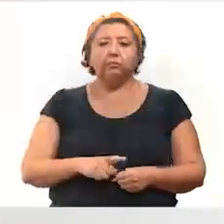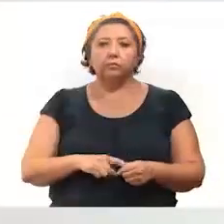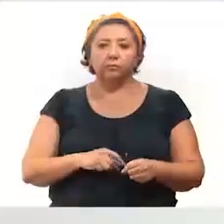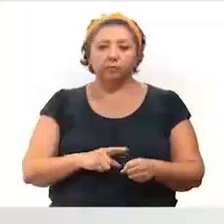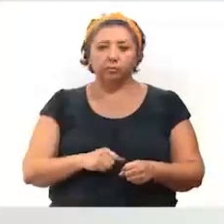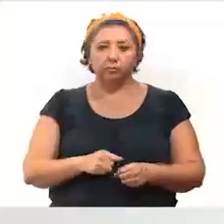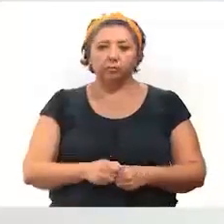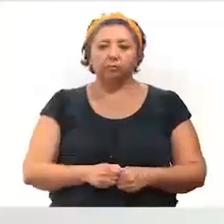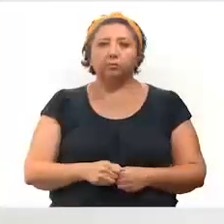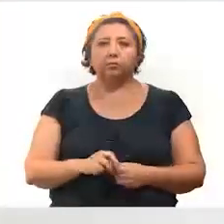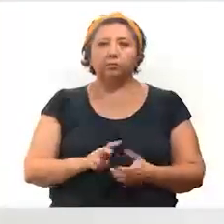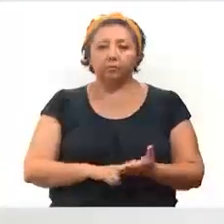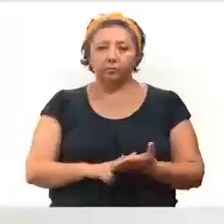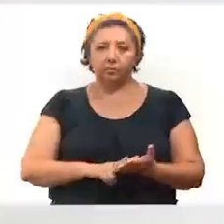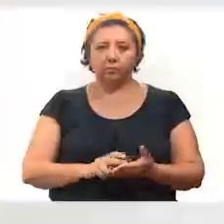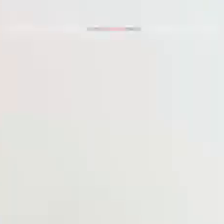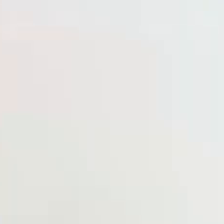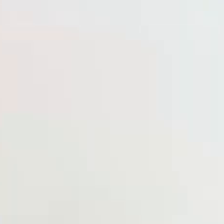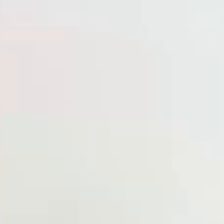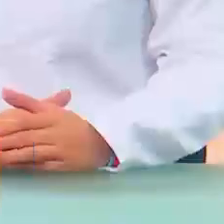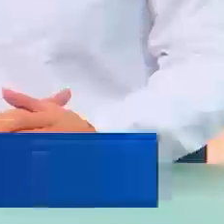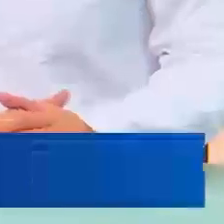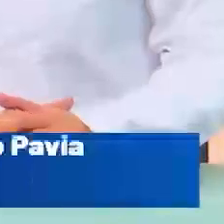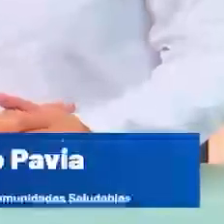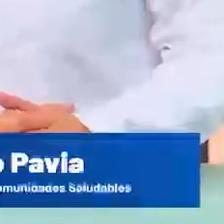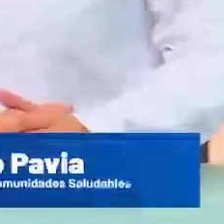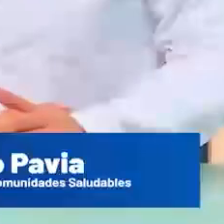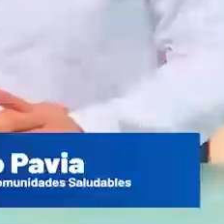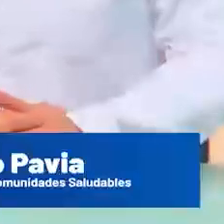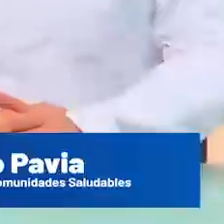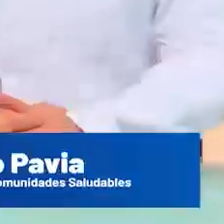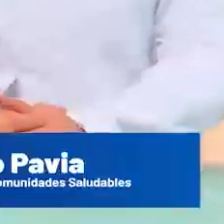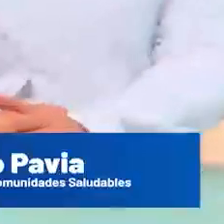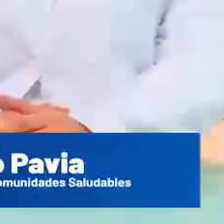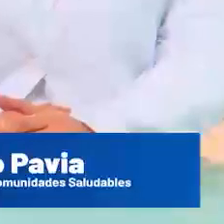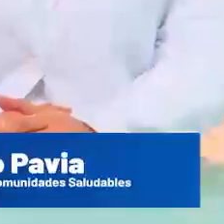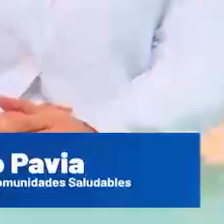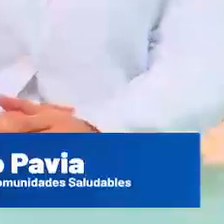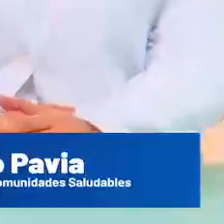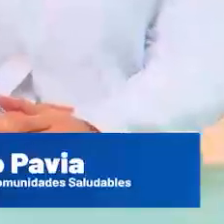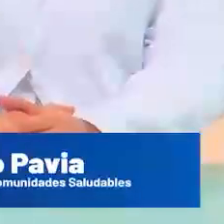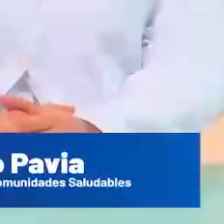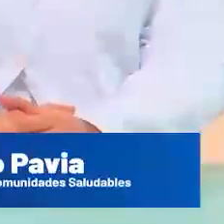Yucatán marcan color verde. Este es el reporte de hoy, doctora. Muchas gracias.